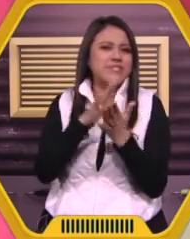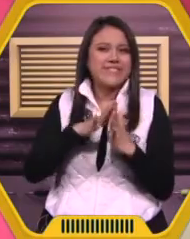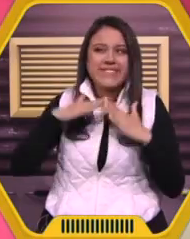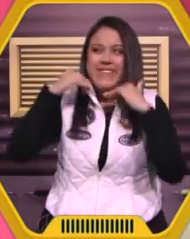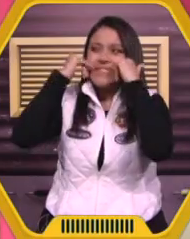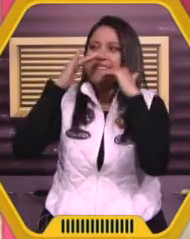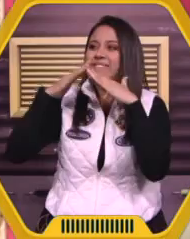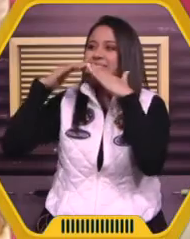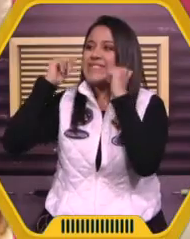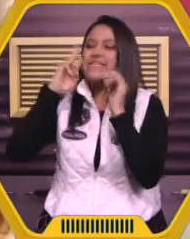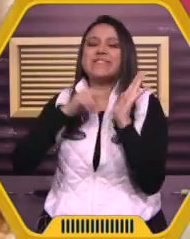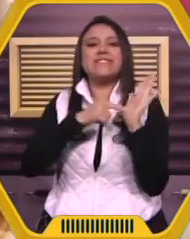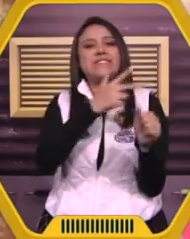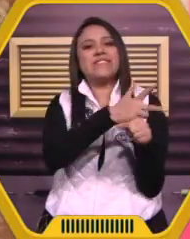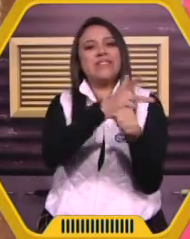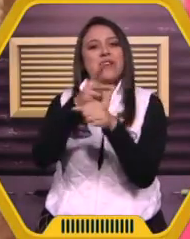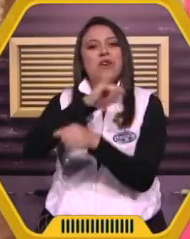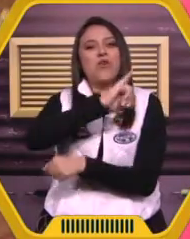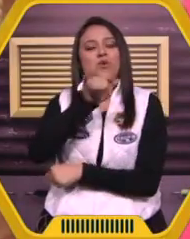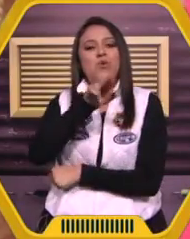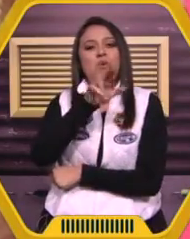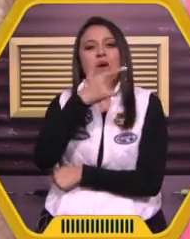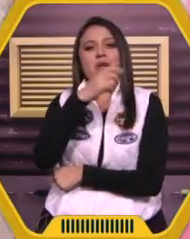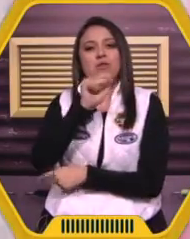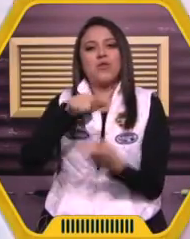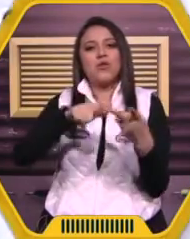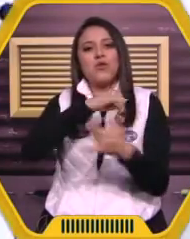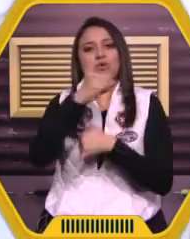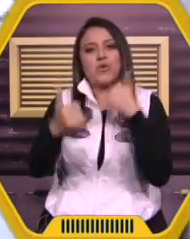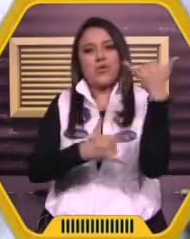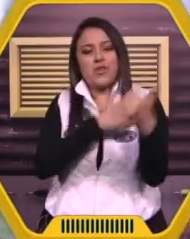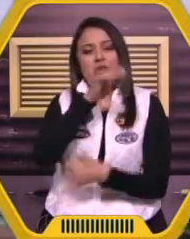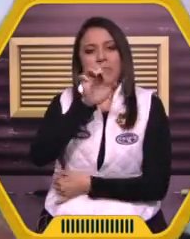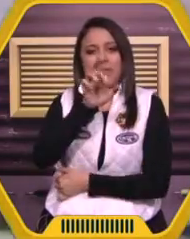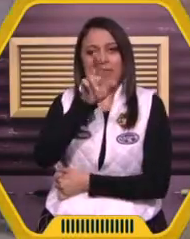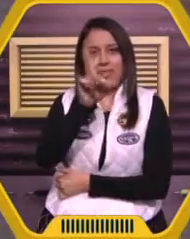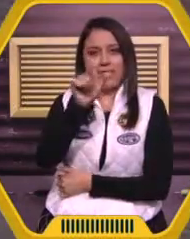sonrisas. Con imágenes de Juan Guadiana para Juguetón, Brenda Cervantes.